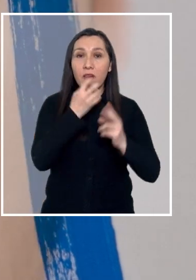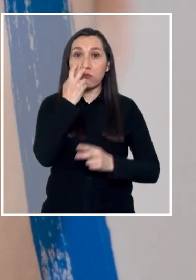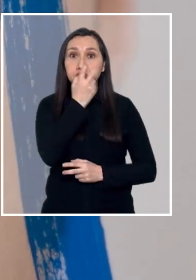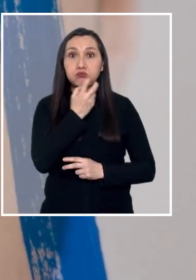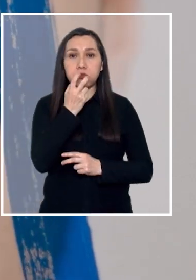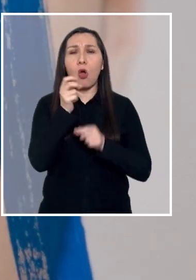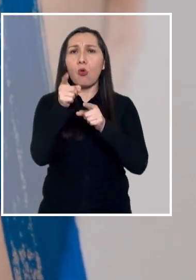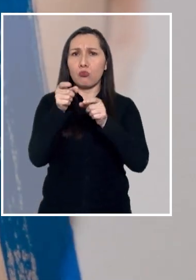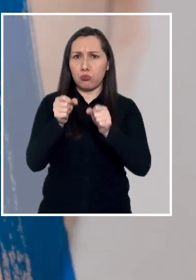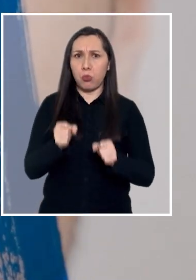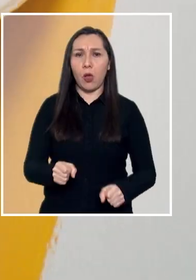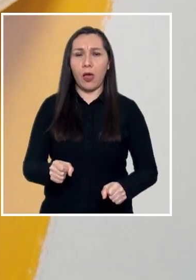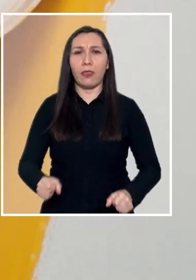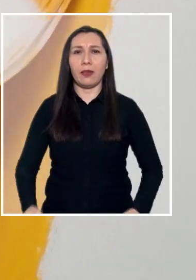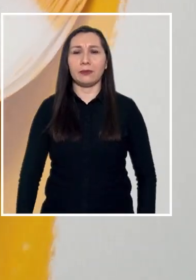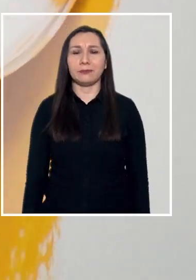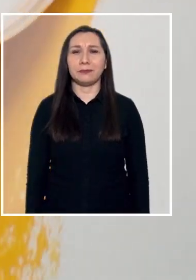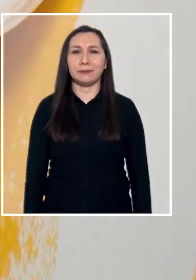Wananga y totato ureo.